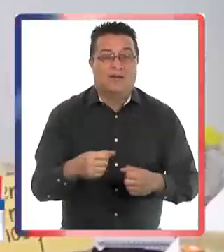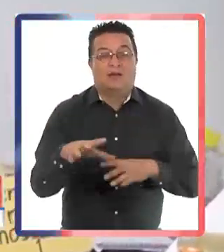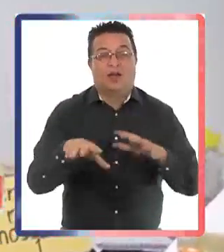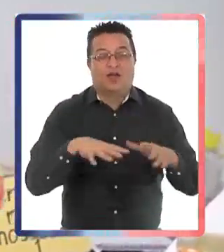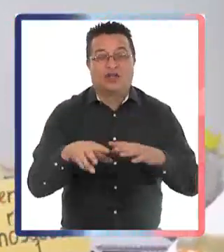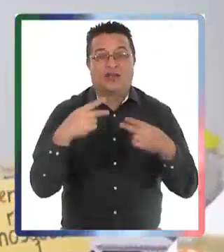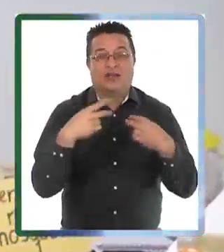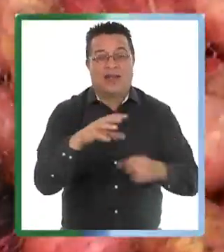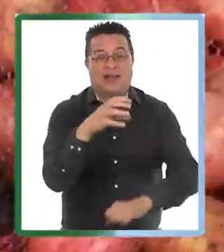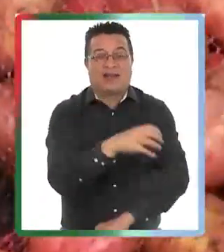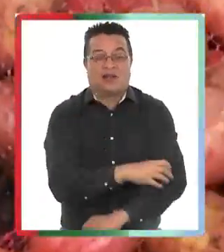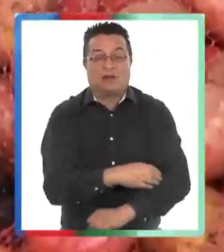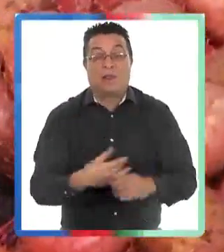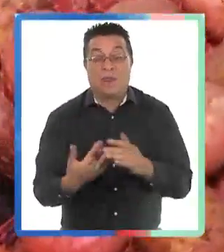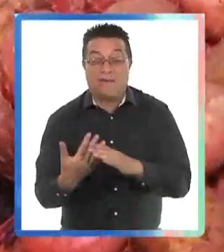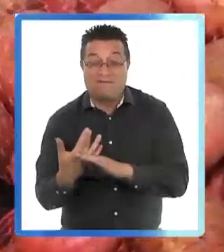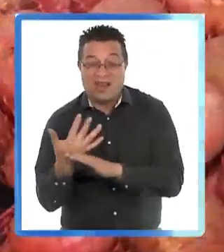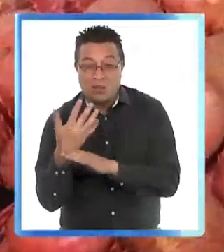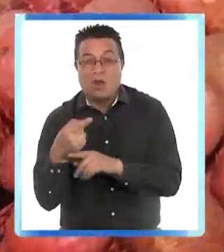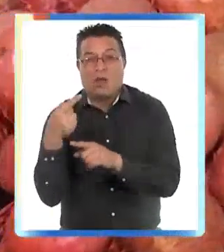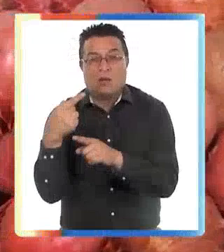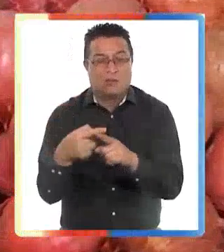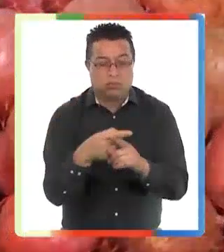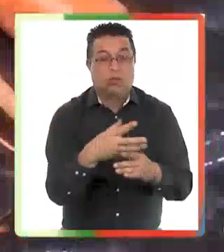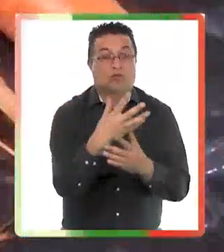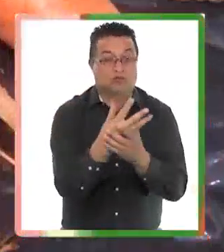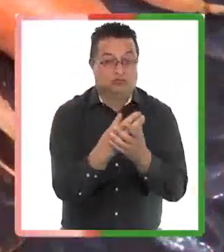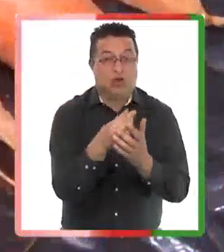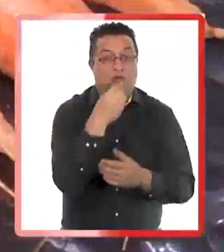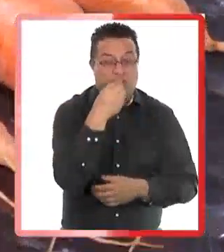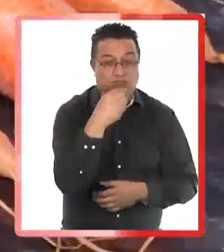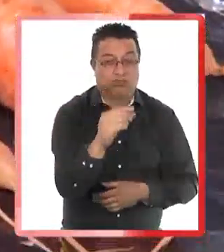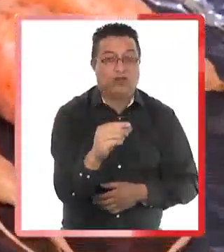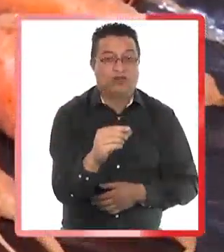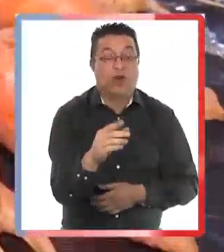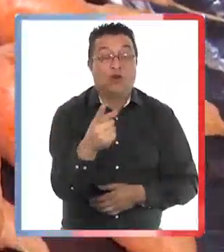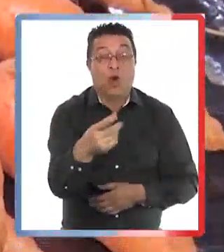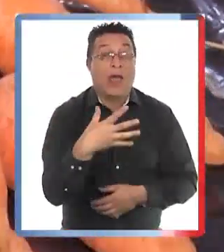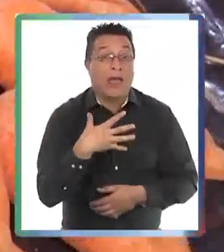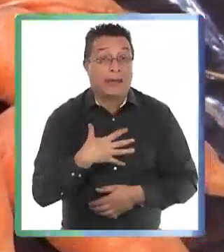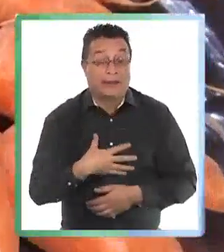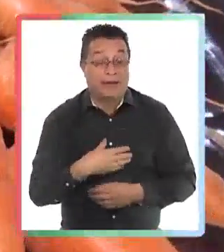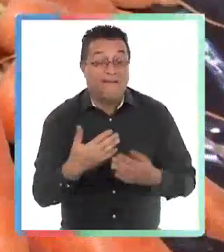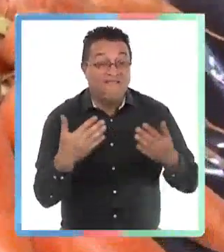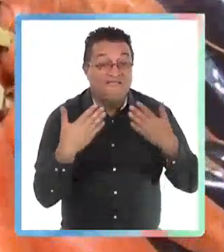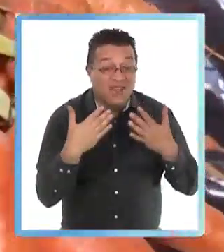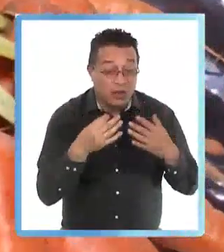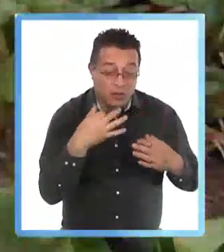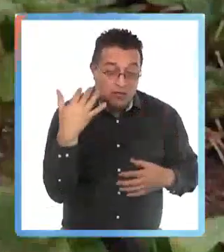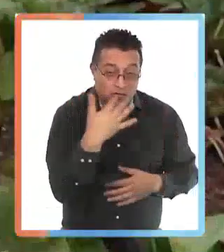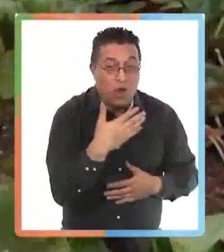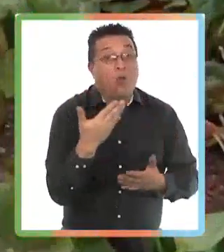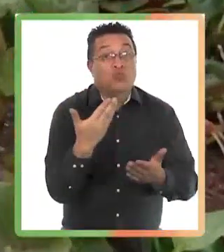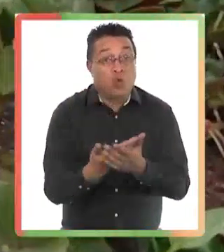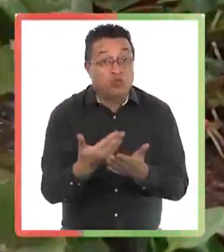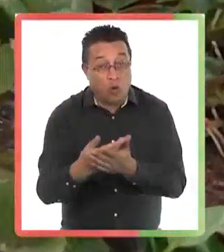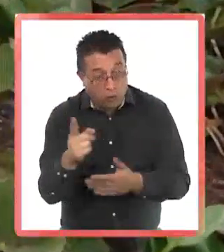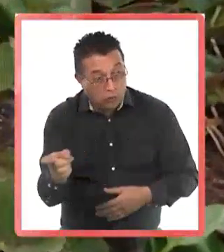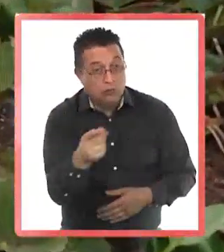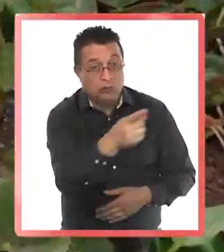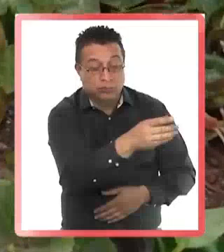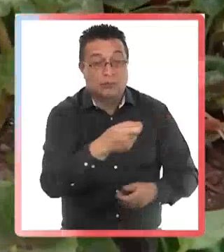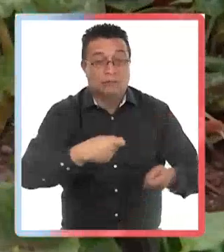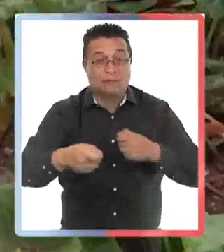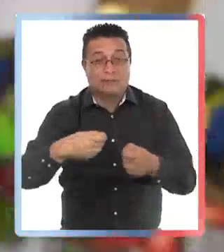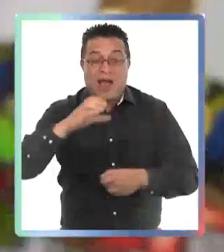encanta el producto regional. Verduras y hortalizas que se acabarán prontamente, por lo que si desea productos frescos,